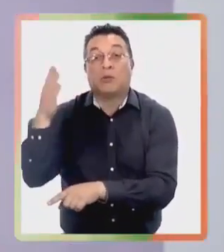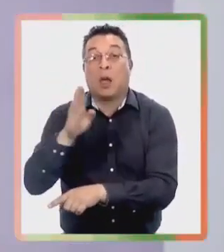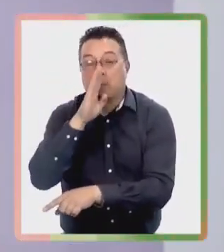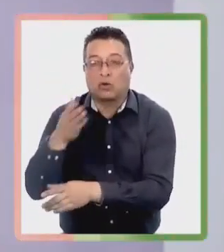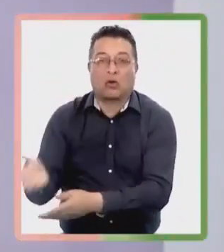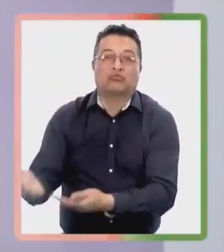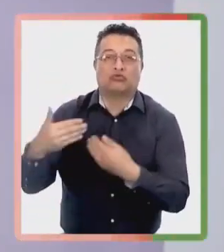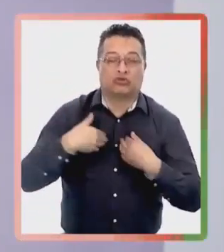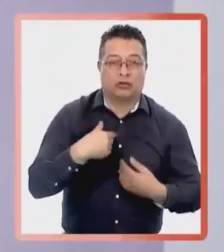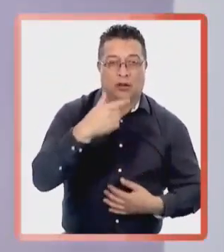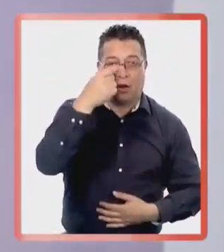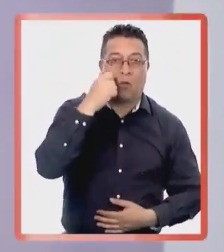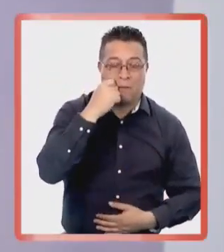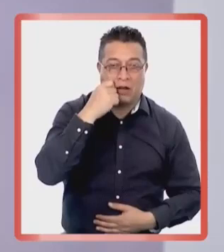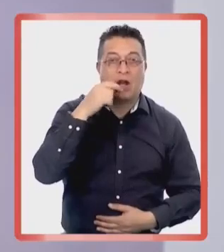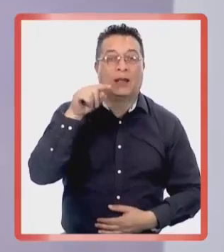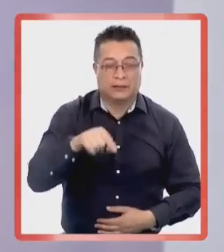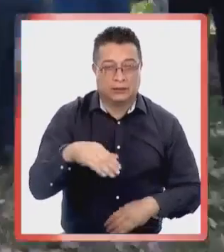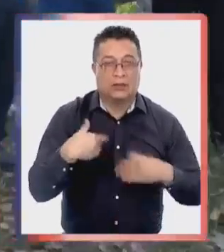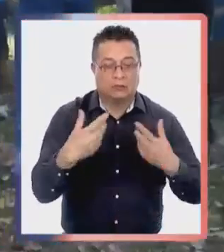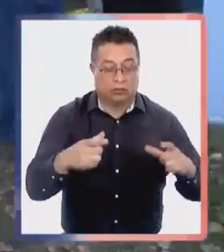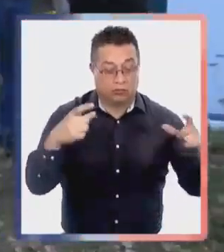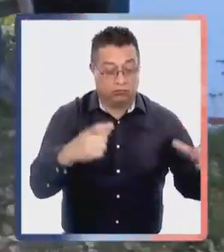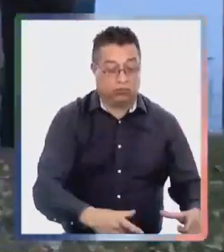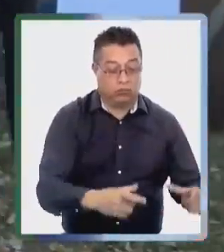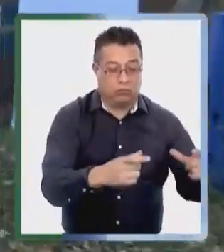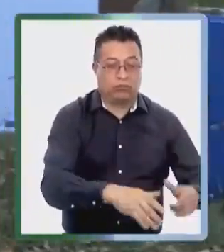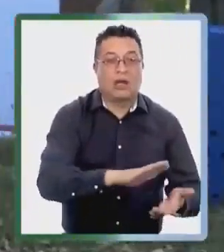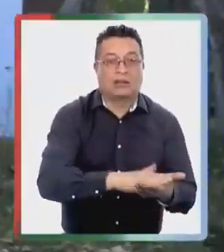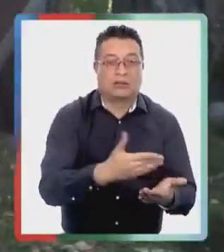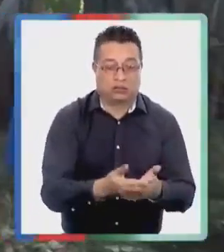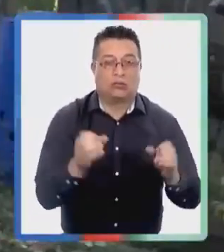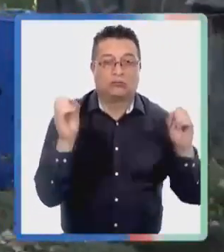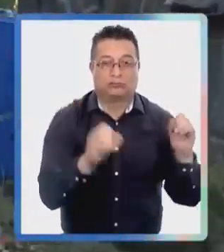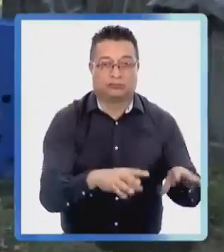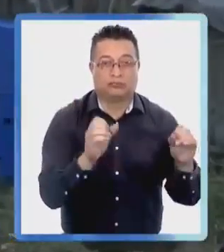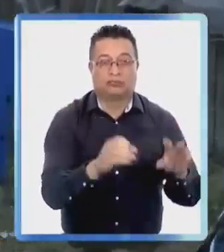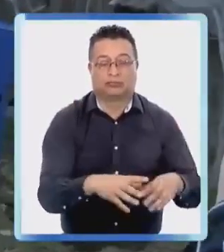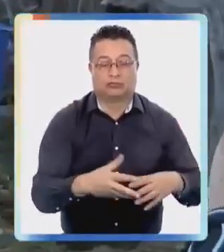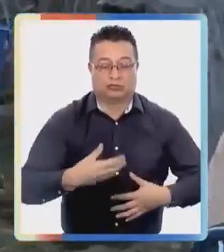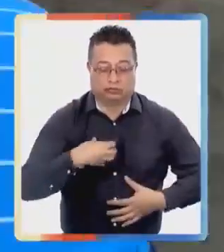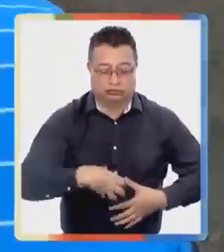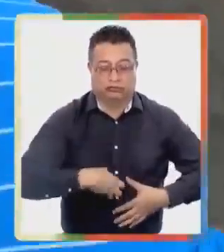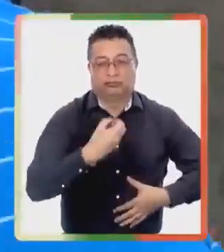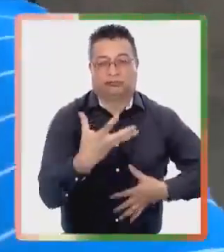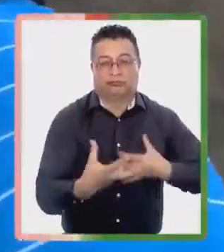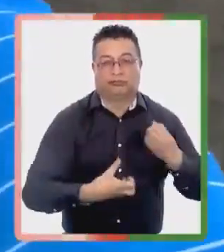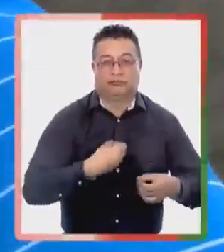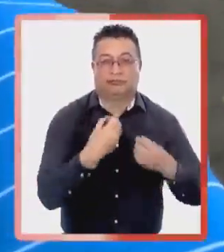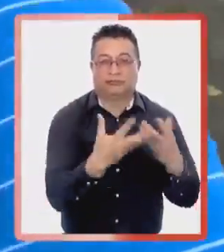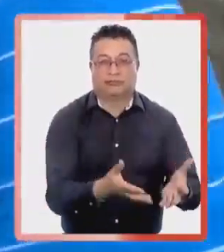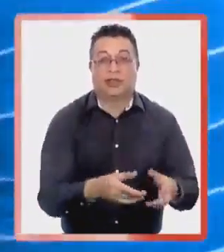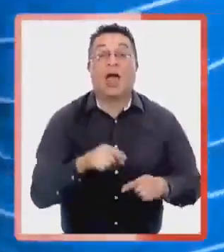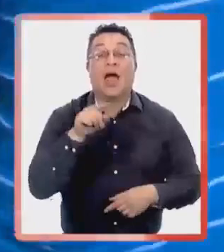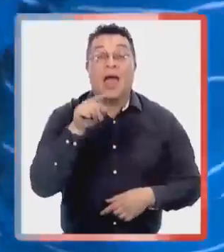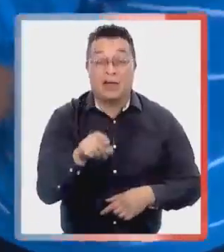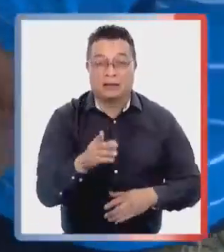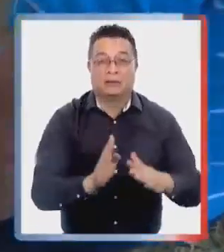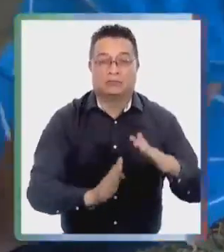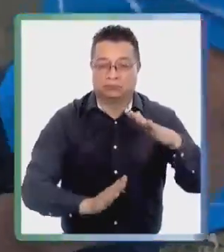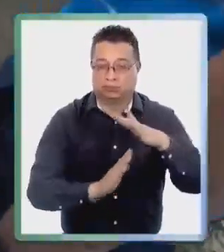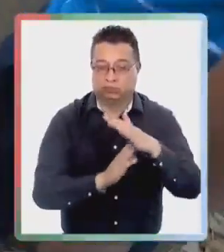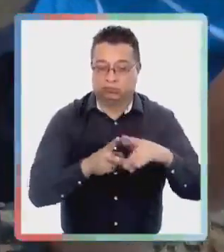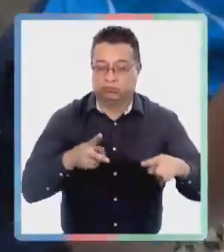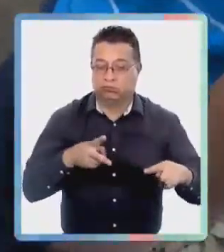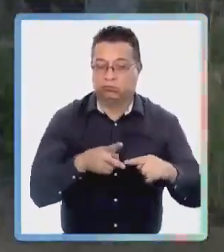el Ministerio de Salud entregaron fosas sanitarias a la comunidad para depositar las vísceras. Esta estrategia busca detener